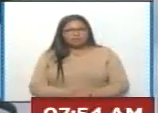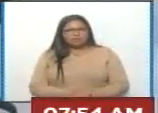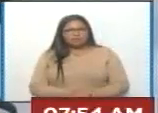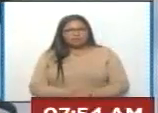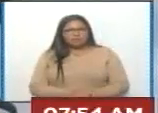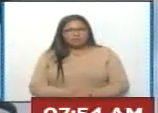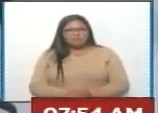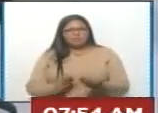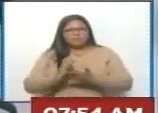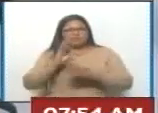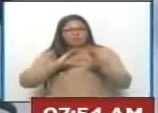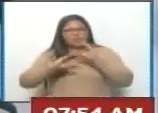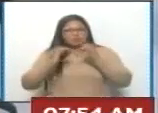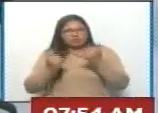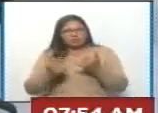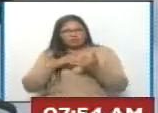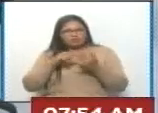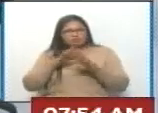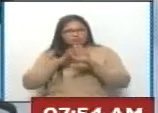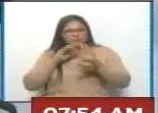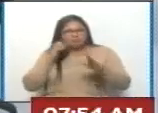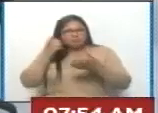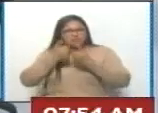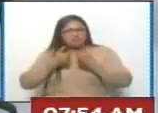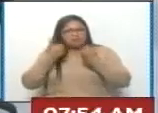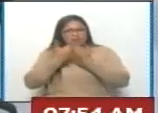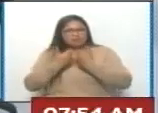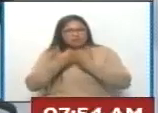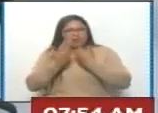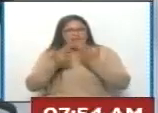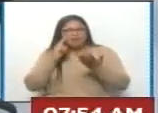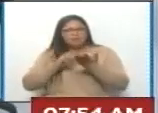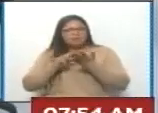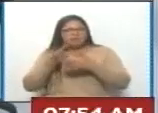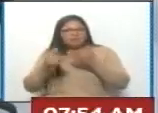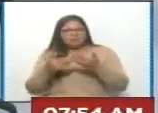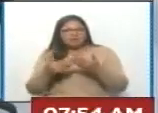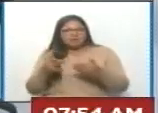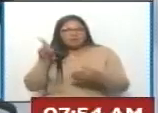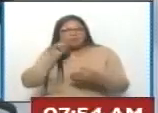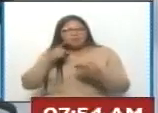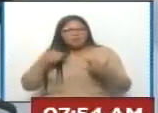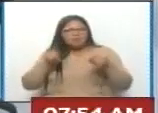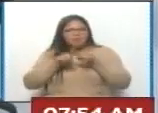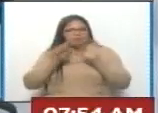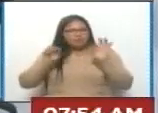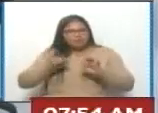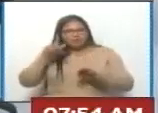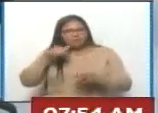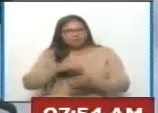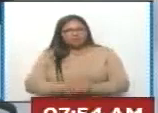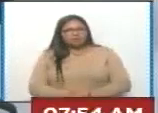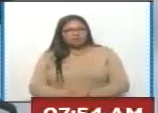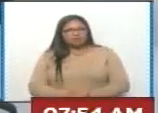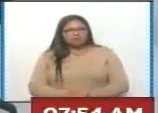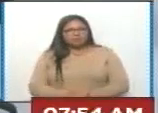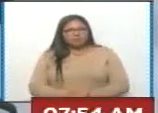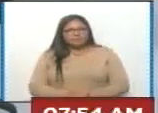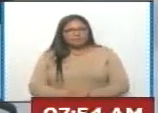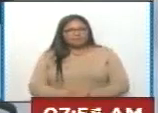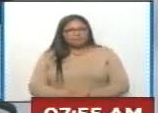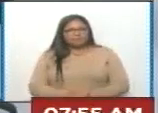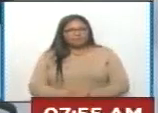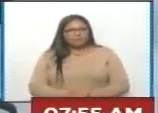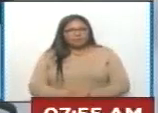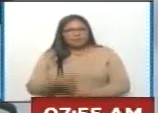porque aquí hay una gran batalla entre la verdad y la mentira. Y la verdad es la que tenemos nosotros, la que